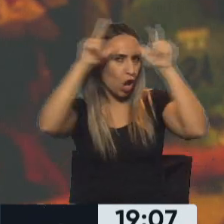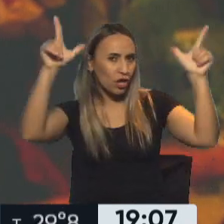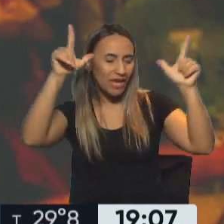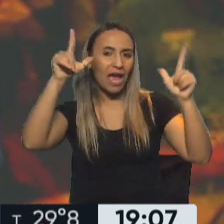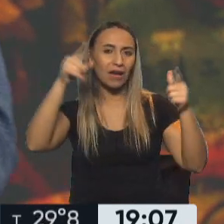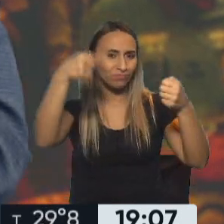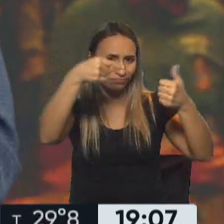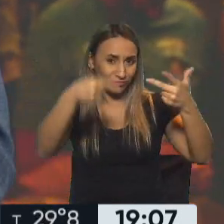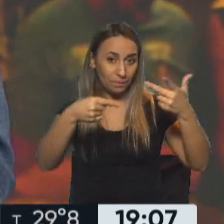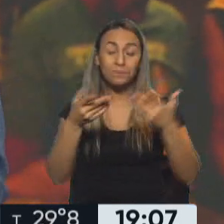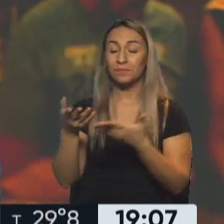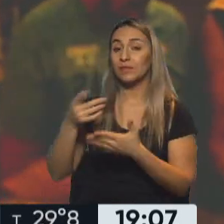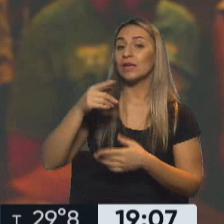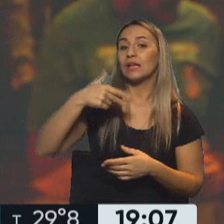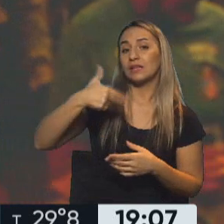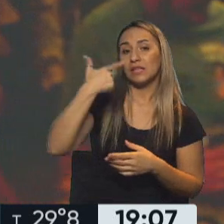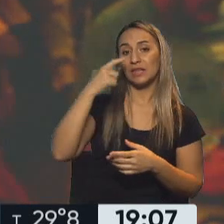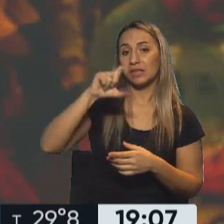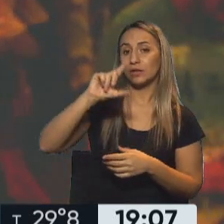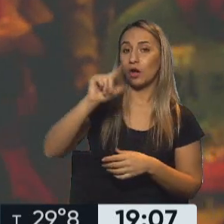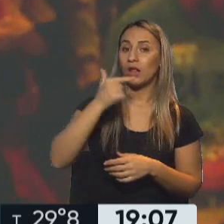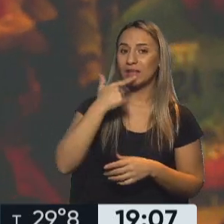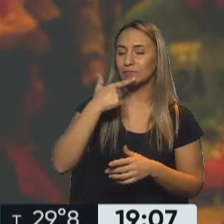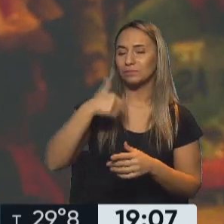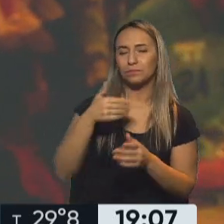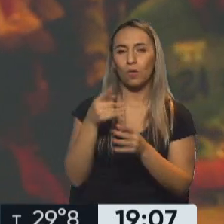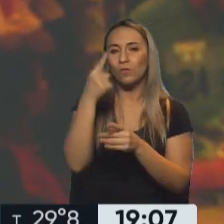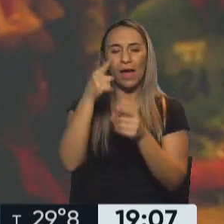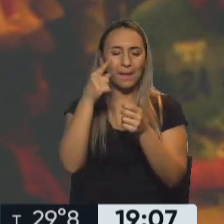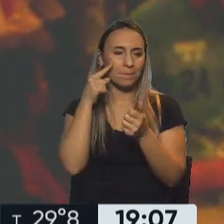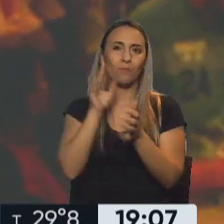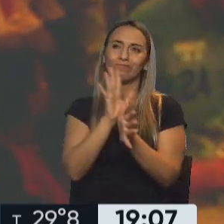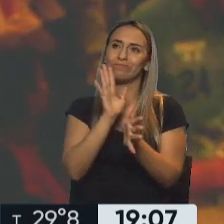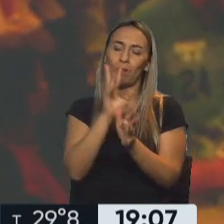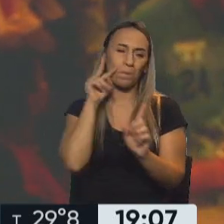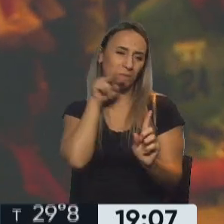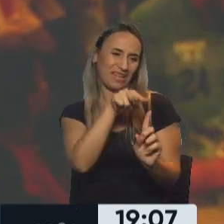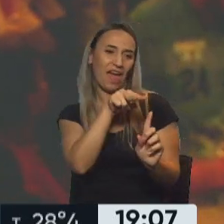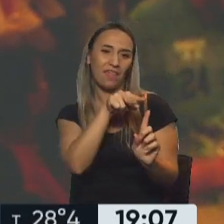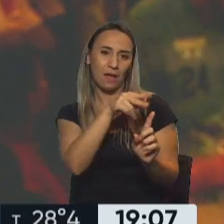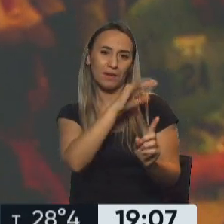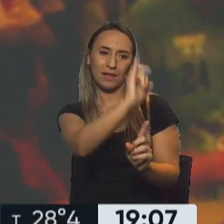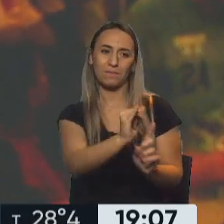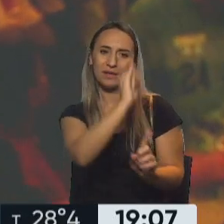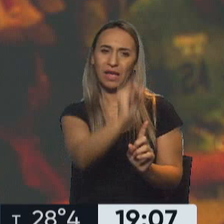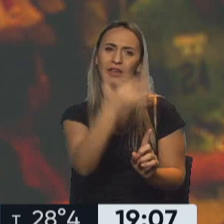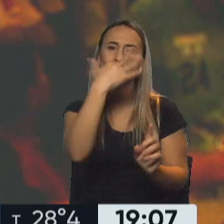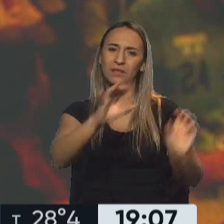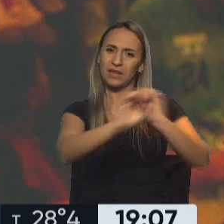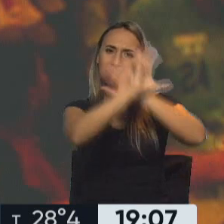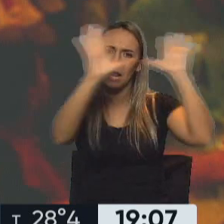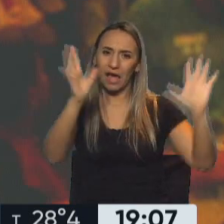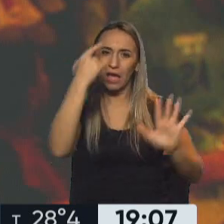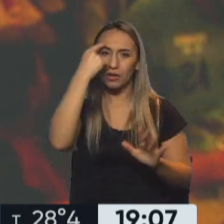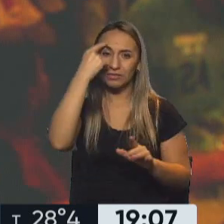Nicolás Fiorentino le va a encontrar una rama para explicar o para entender, para tener claro lo que en realidad,